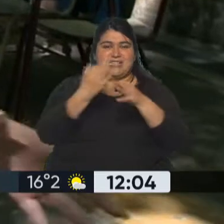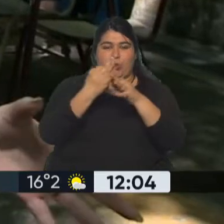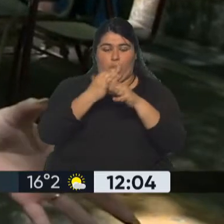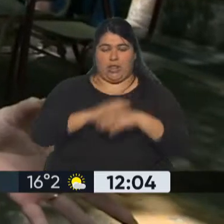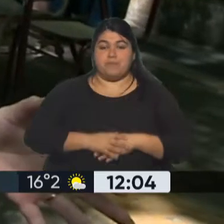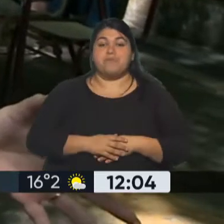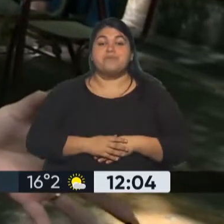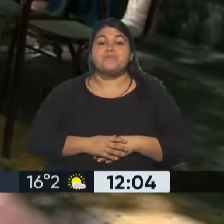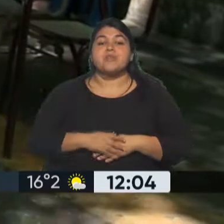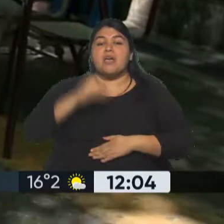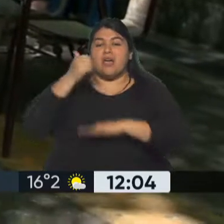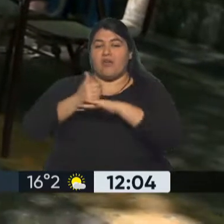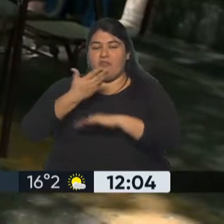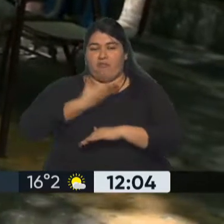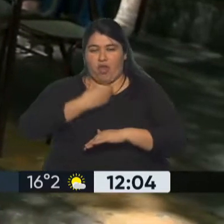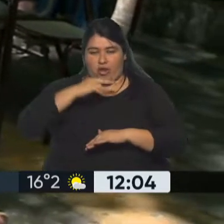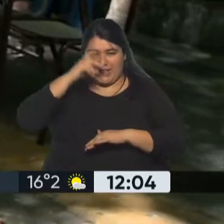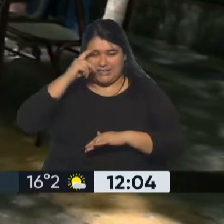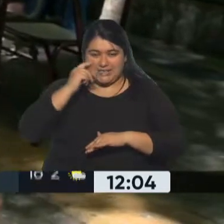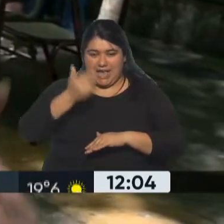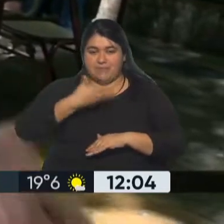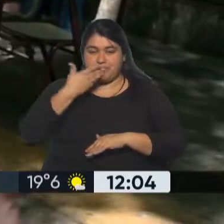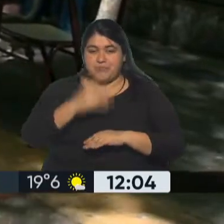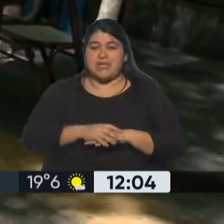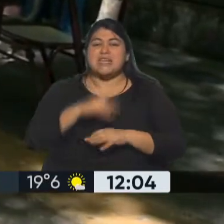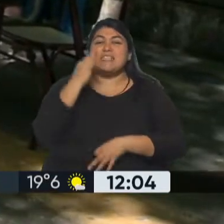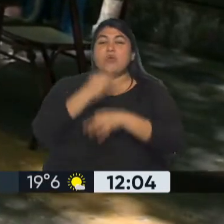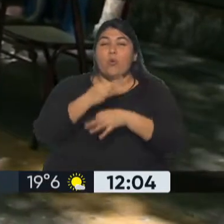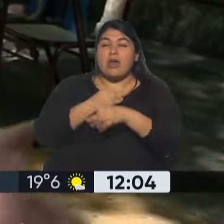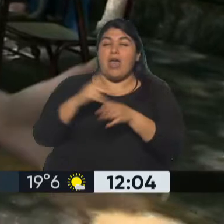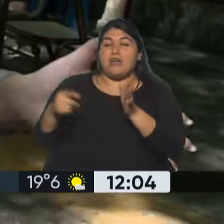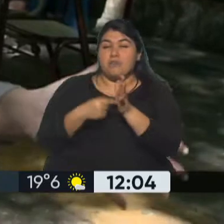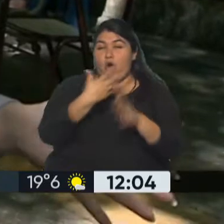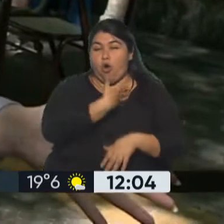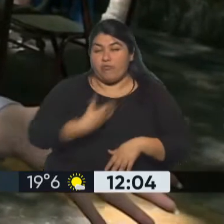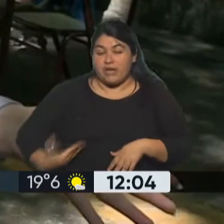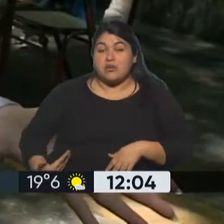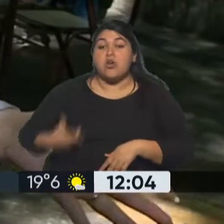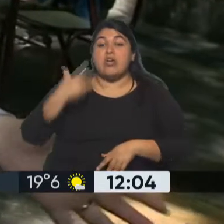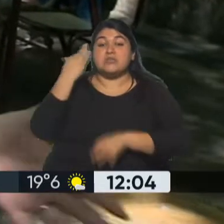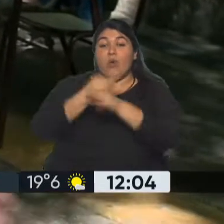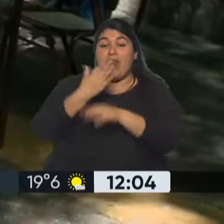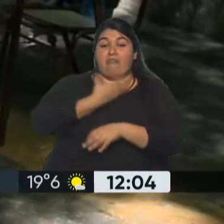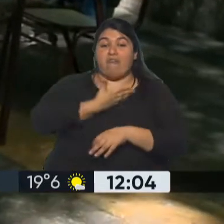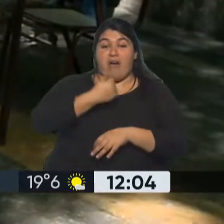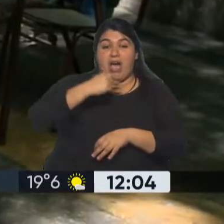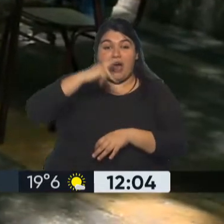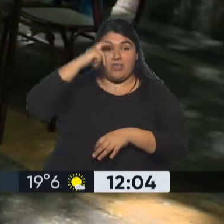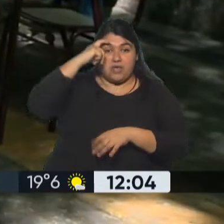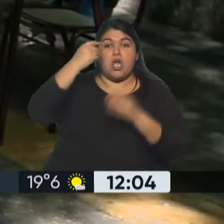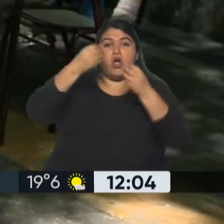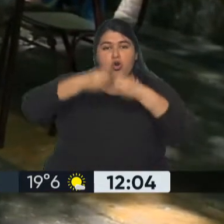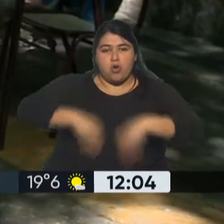En el marco del conflicto que viven varias escuelas de la ciudad de Buenos Aires con el gobierno porteño, el colegio Fader del barrio de Flores ha comenzado un